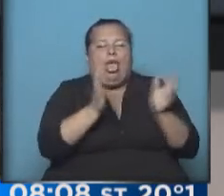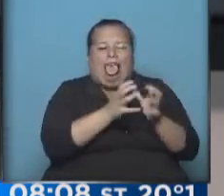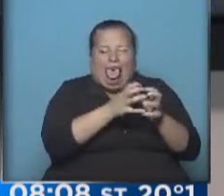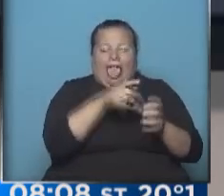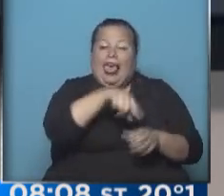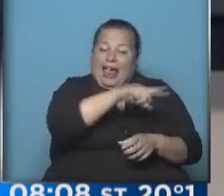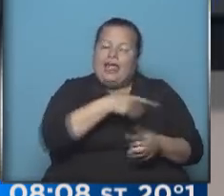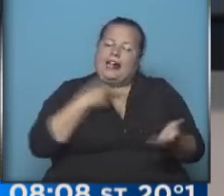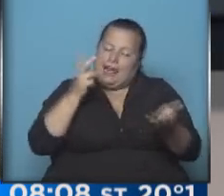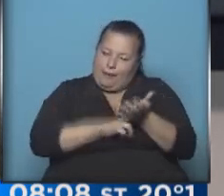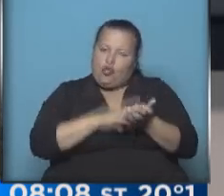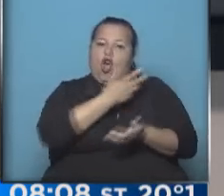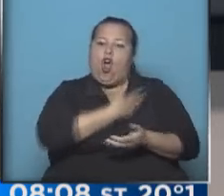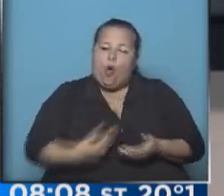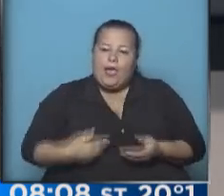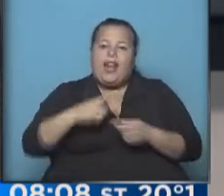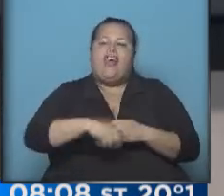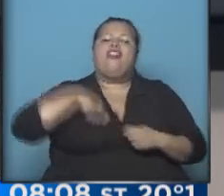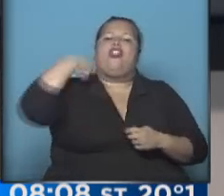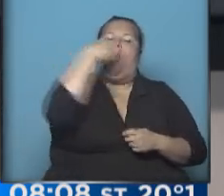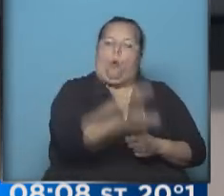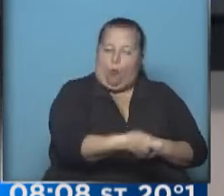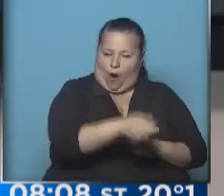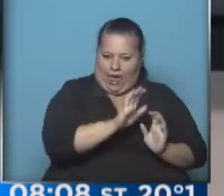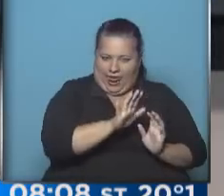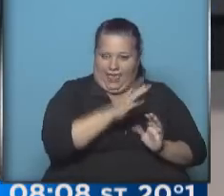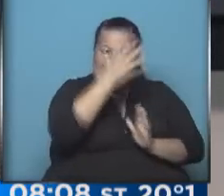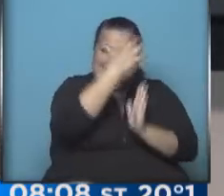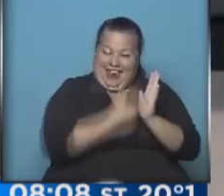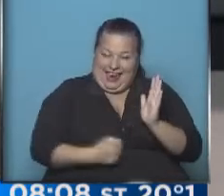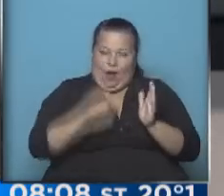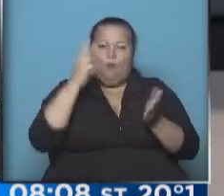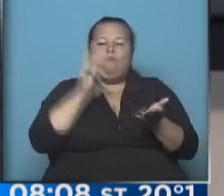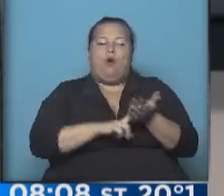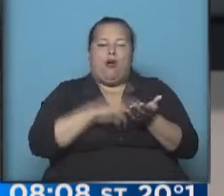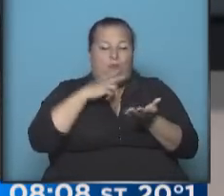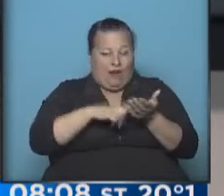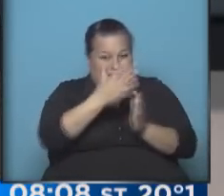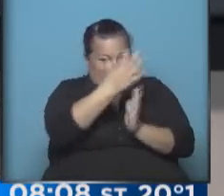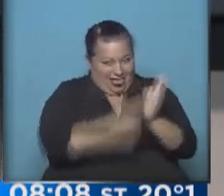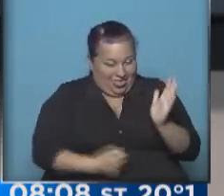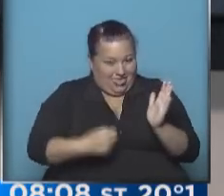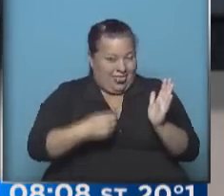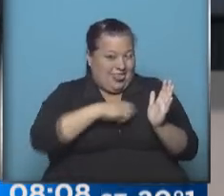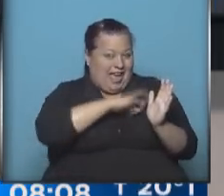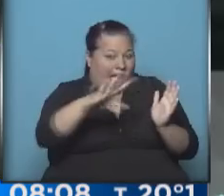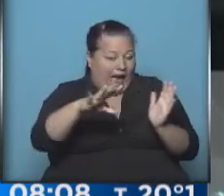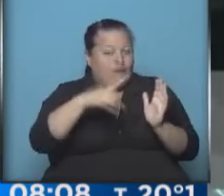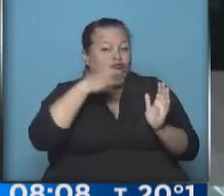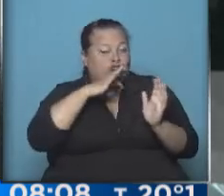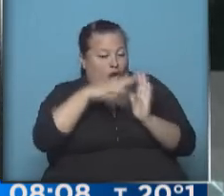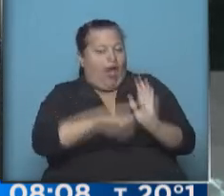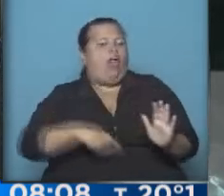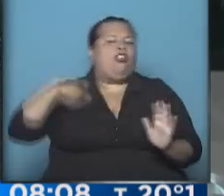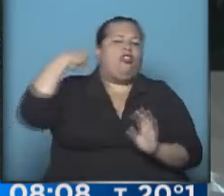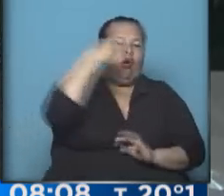a los cuales repito el gobierno les devuelve la la lo que se le descontó por retención a a la a la soja